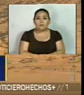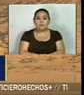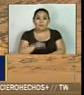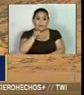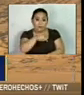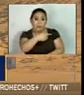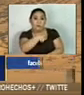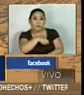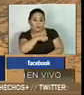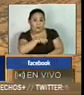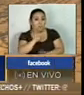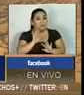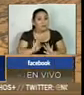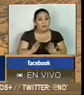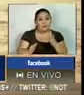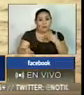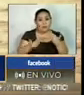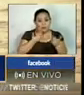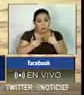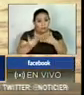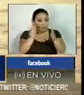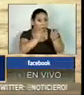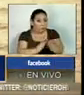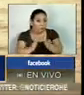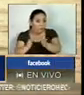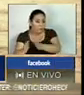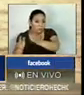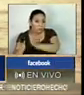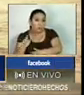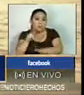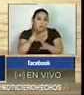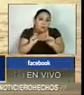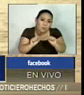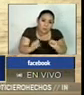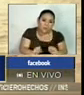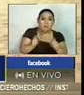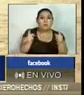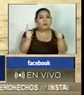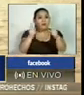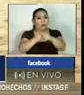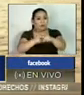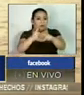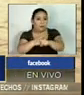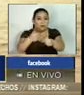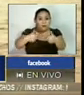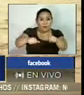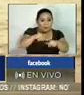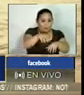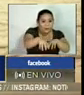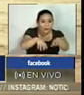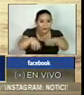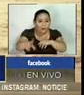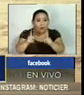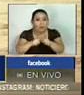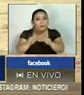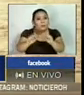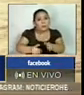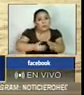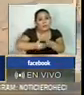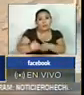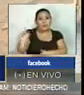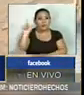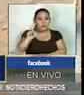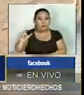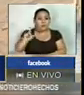España ha detallado un complejo plan de desmantelamiento que variará según la provincia y que entrará en vigor el lunes.